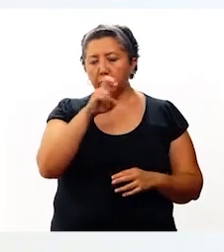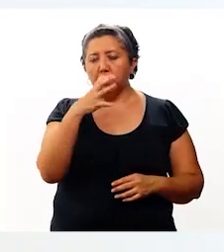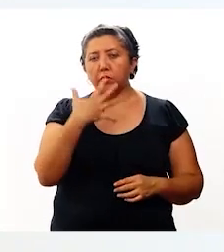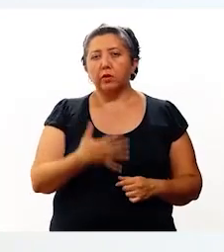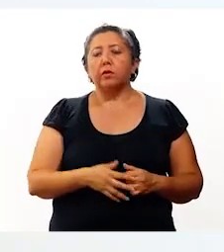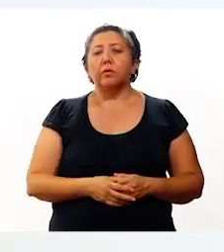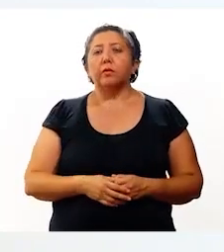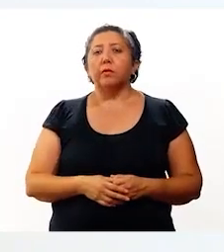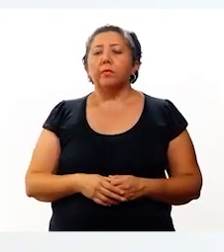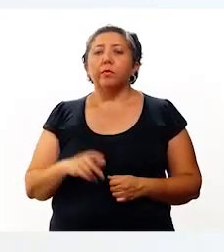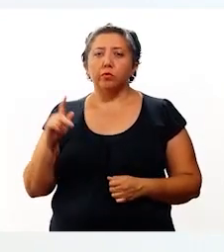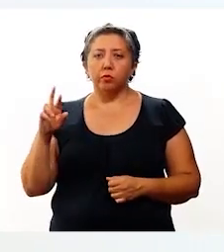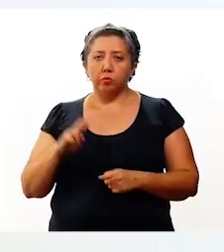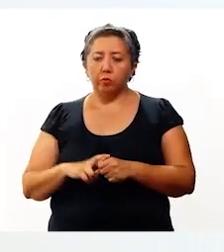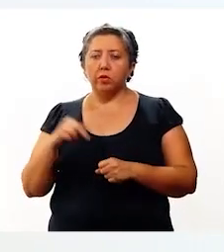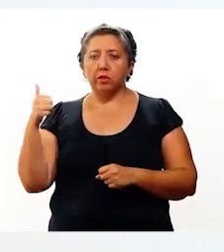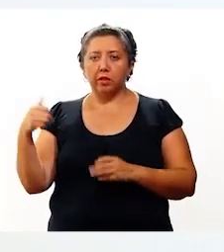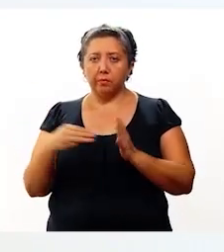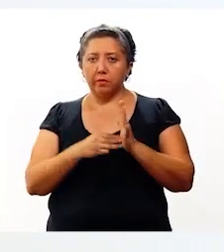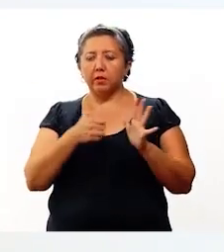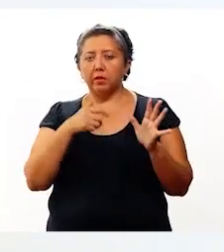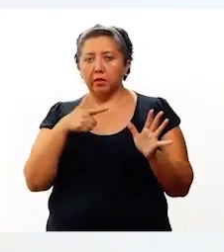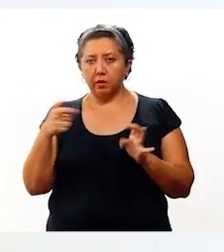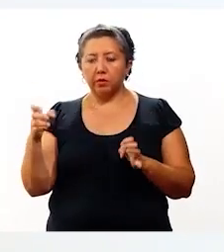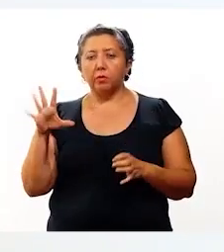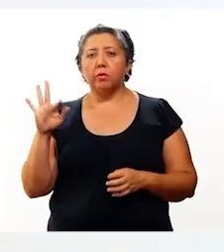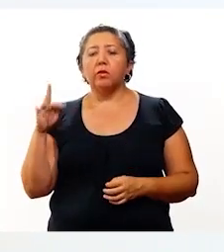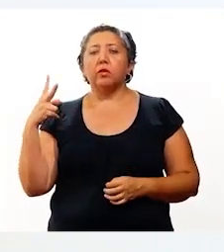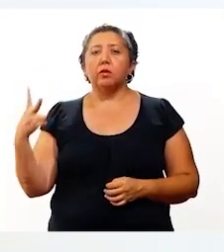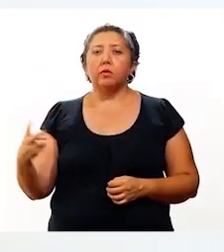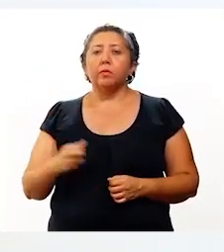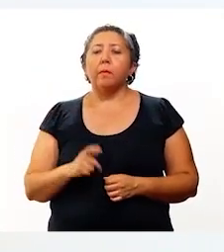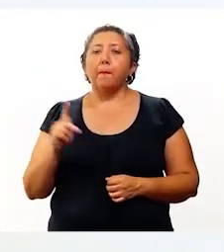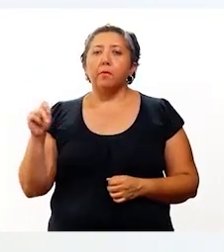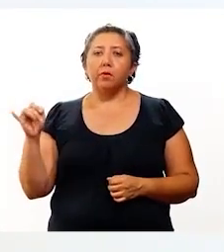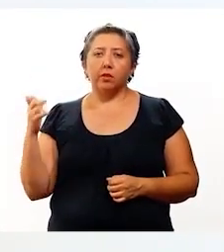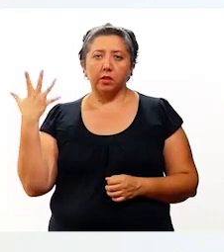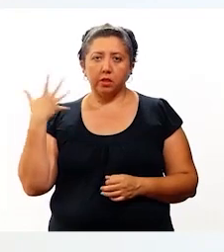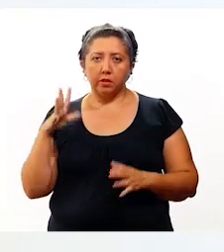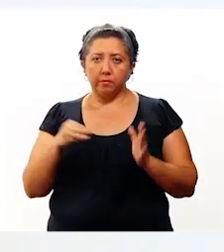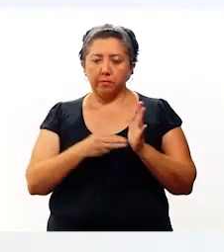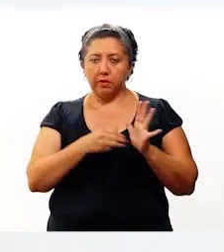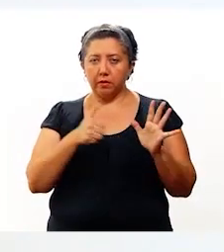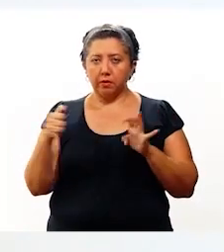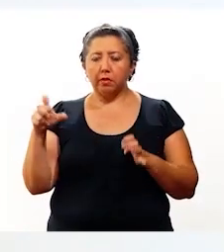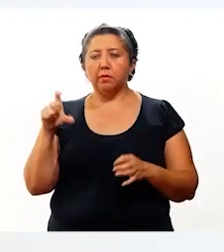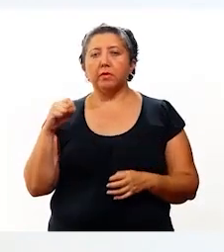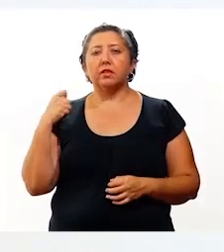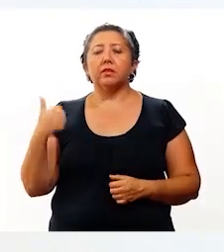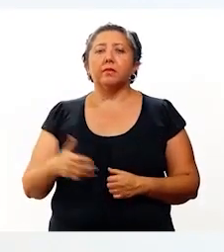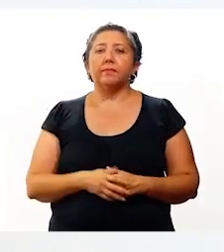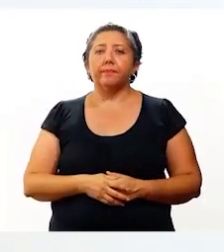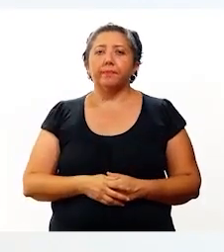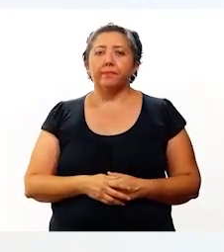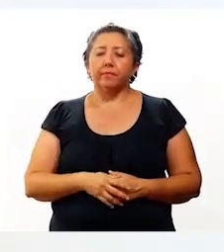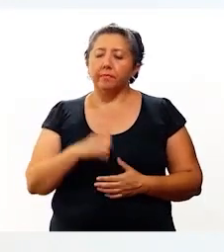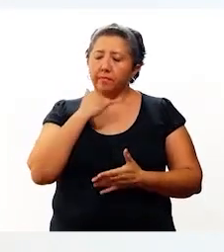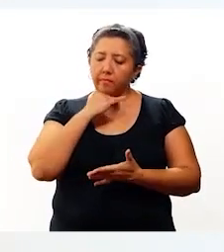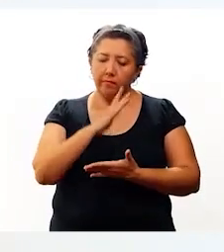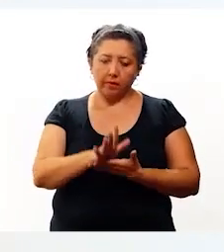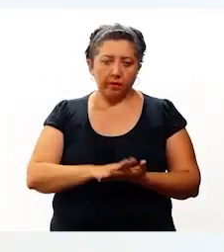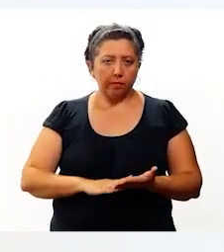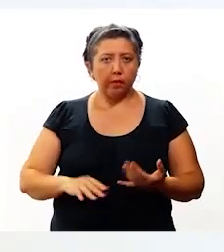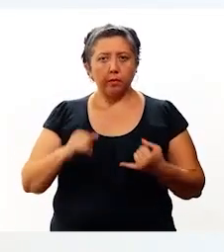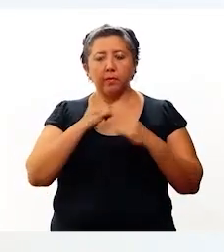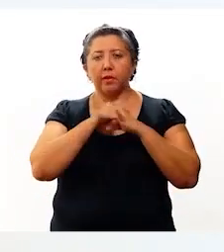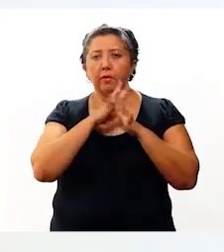4.205, en la zona sur 6.742 y en la zona poniente 10.626.